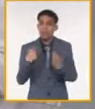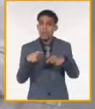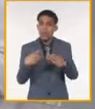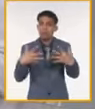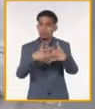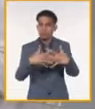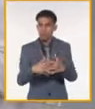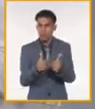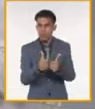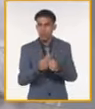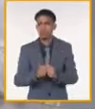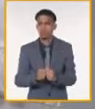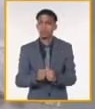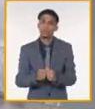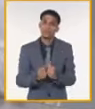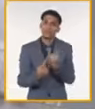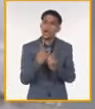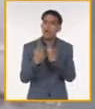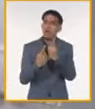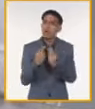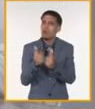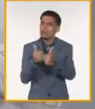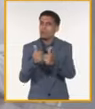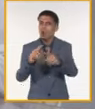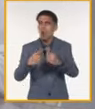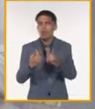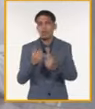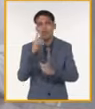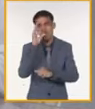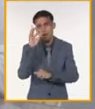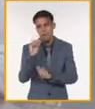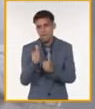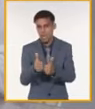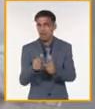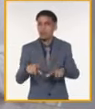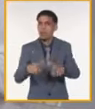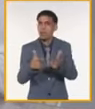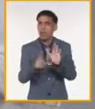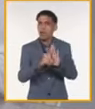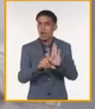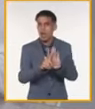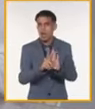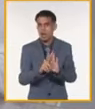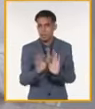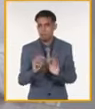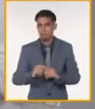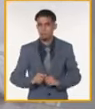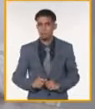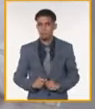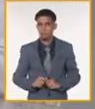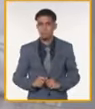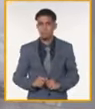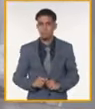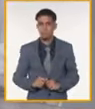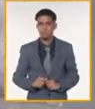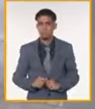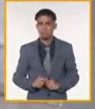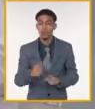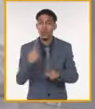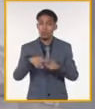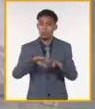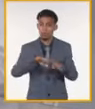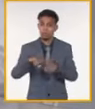experiencias buenas pero no son mayoritarios y creo que las buenas experiencias debían ser la mayoría por otro lado